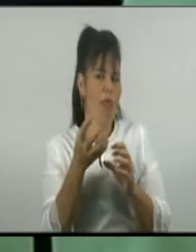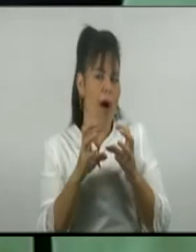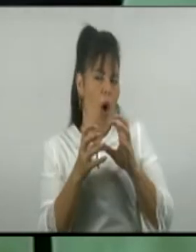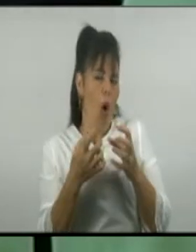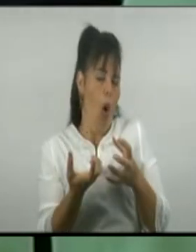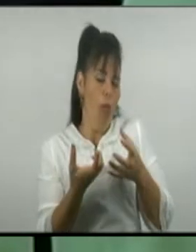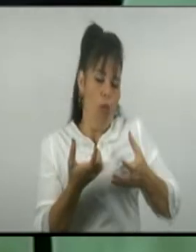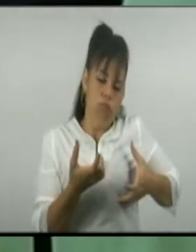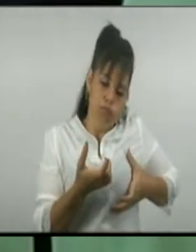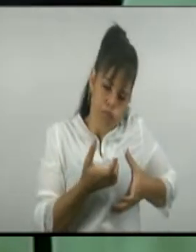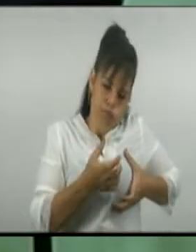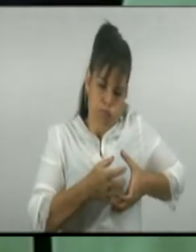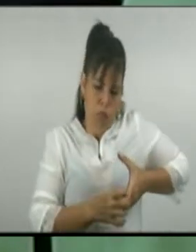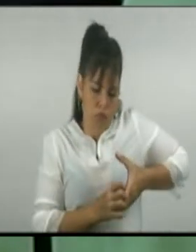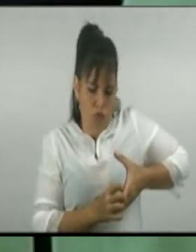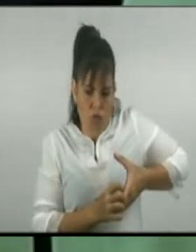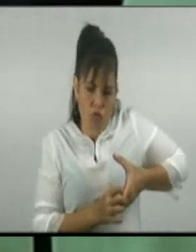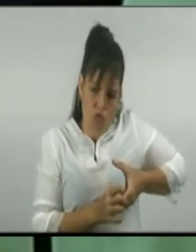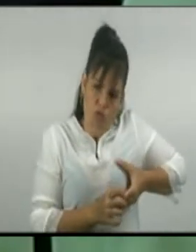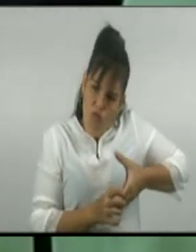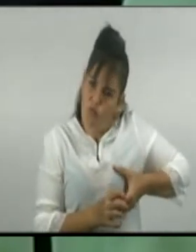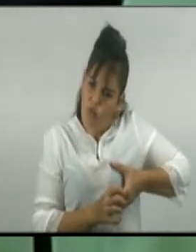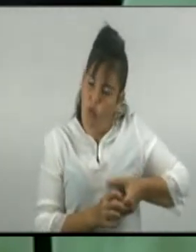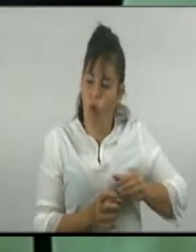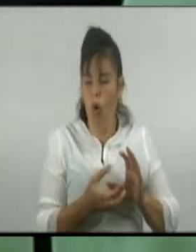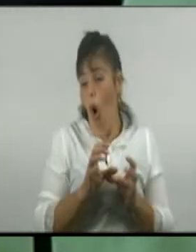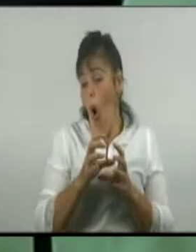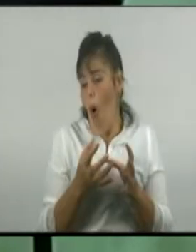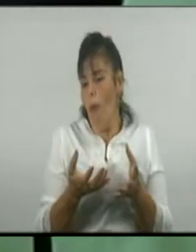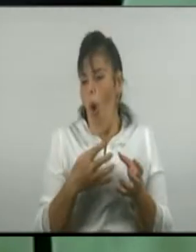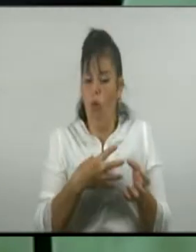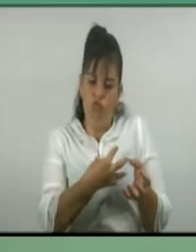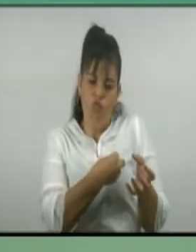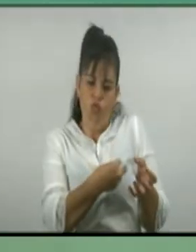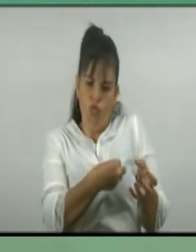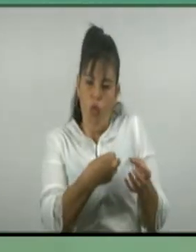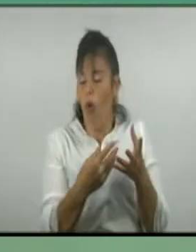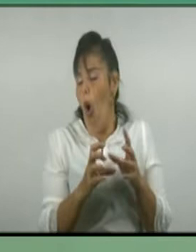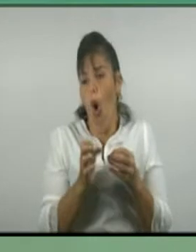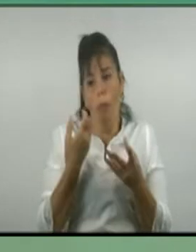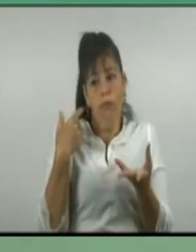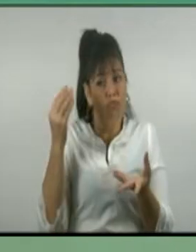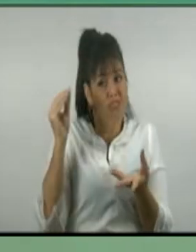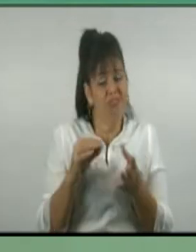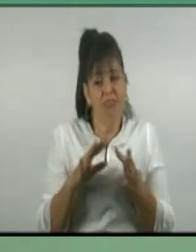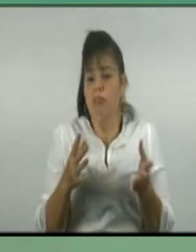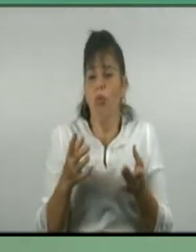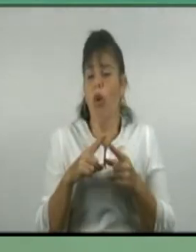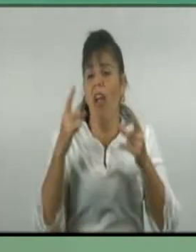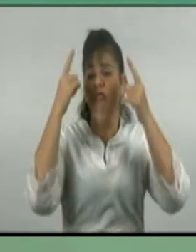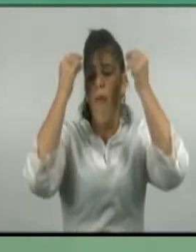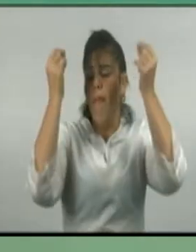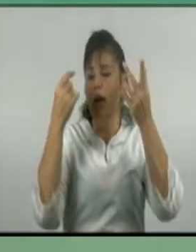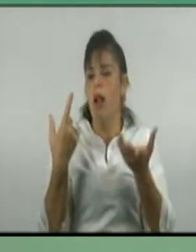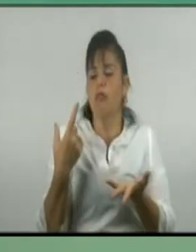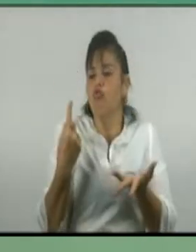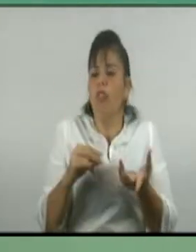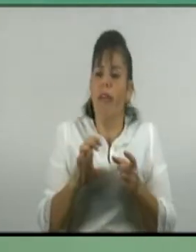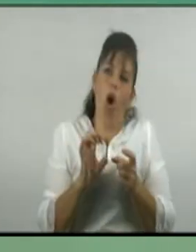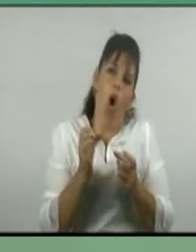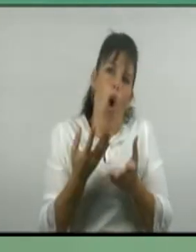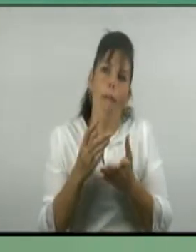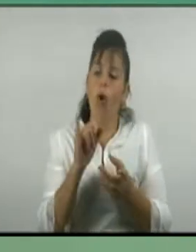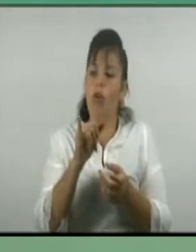mecanismo de búsqueda de la leche materna en la madre donante a través de estas enfermeras que coleccionan la leche y la